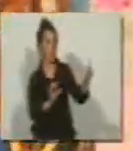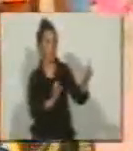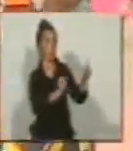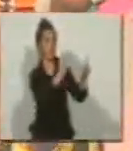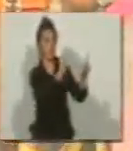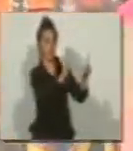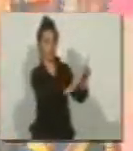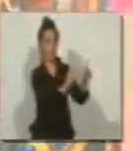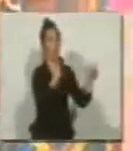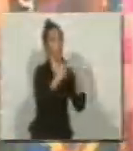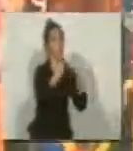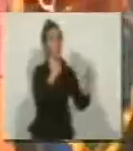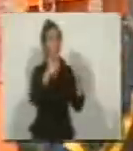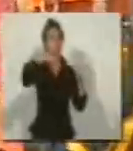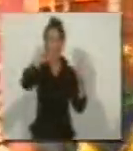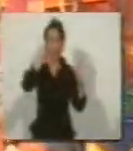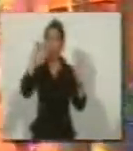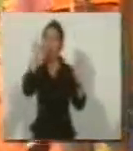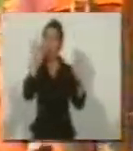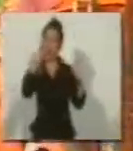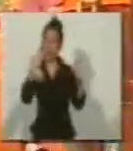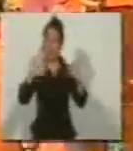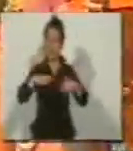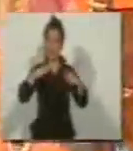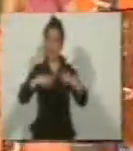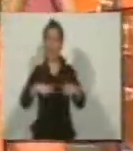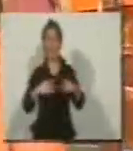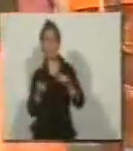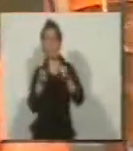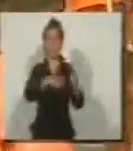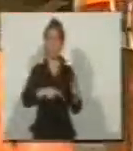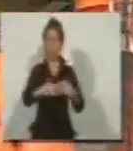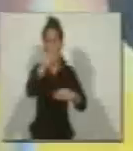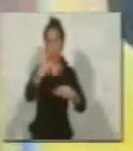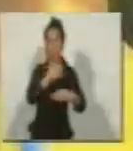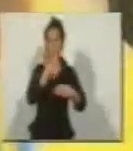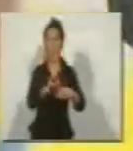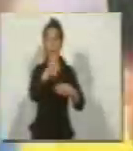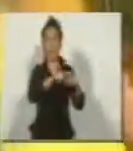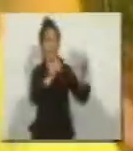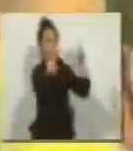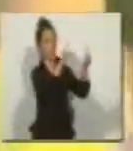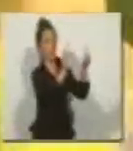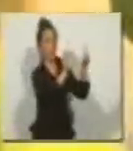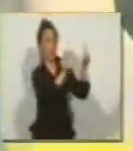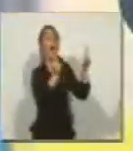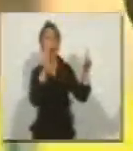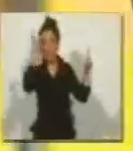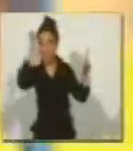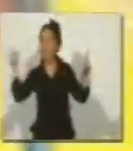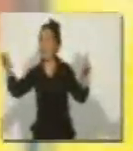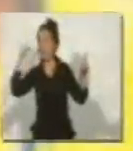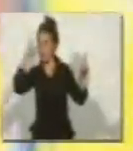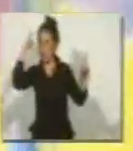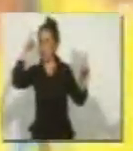sus disfraces, al estilo de Jean-Paul Gaultier. Para un detalle que tuviste, que